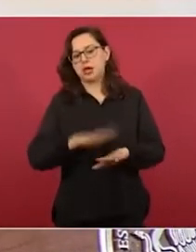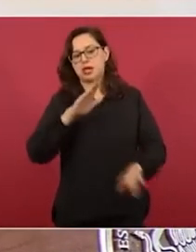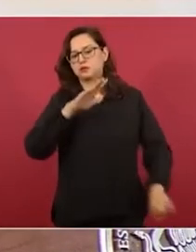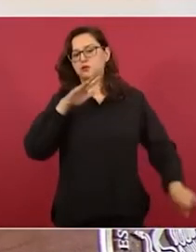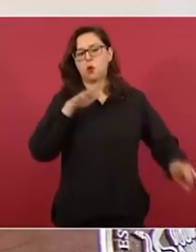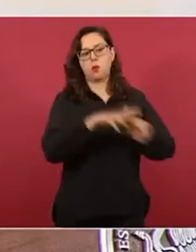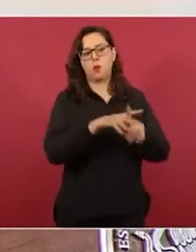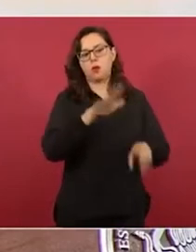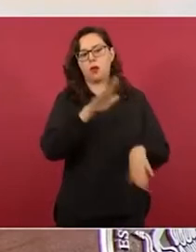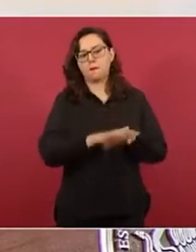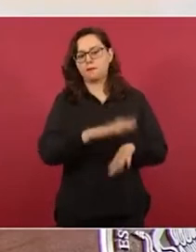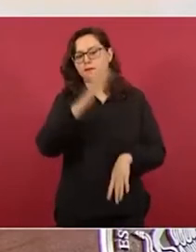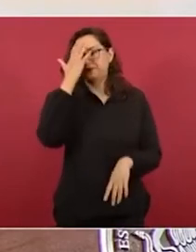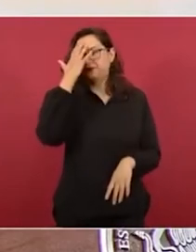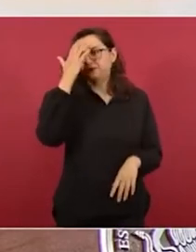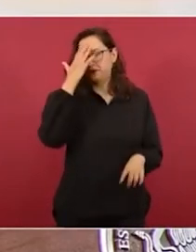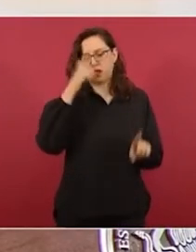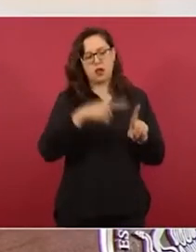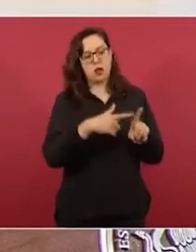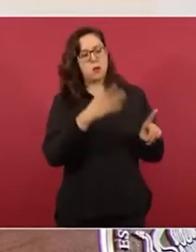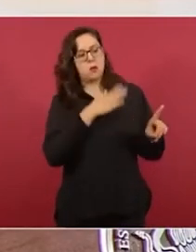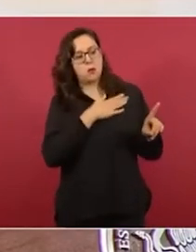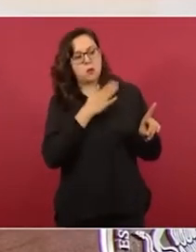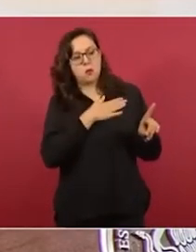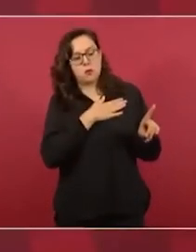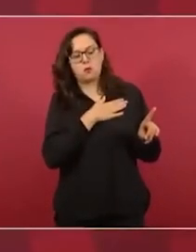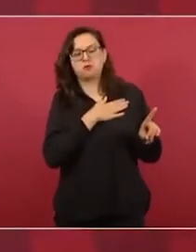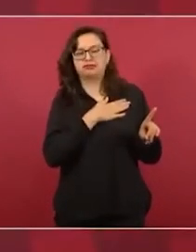él? Buena, mala, regular.